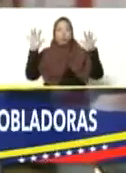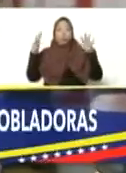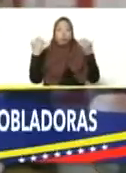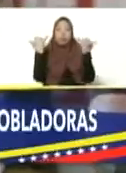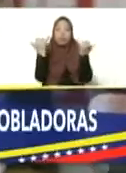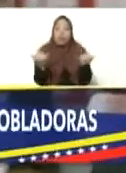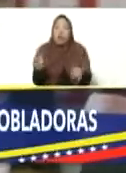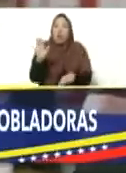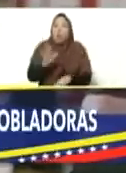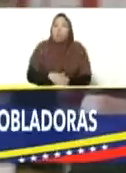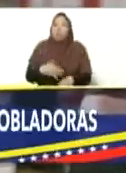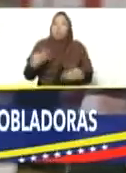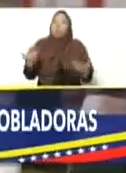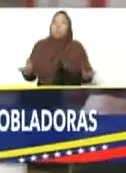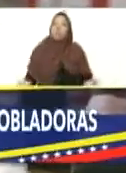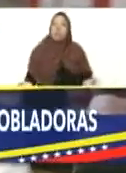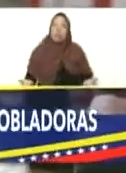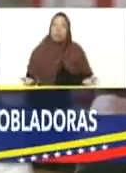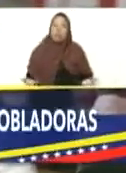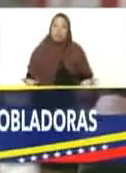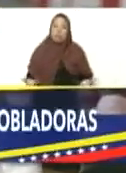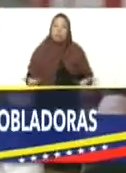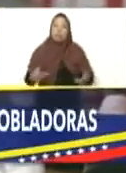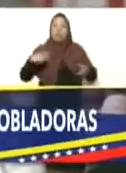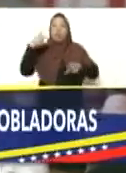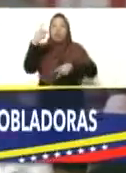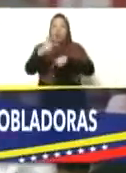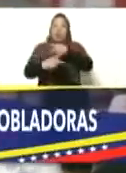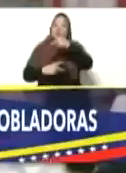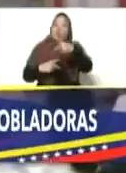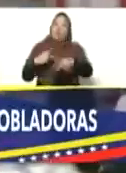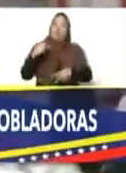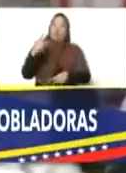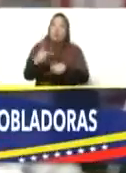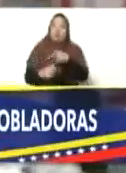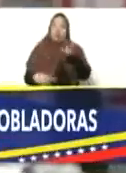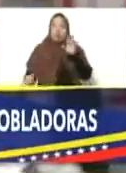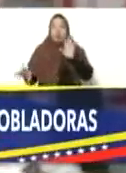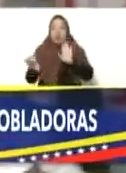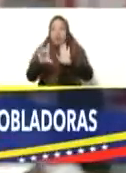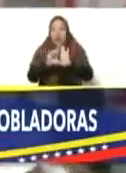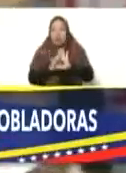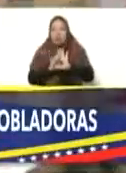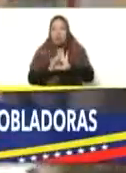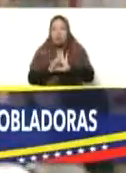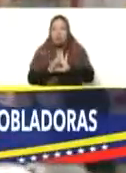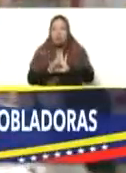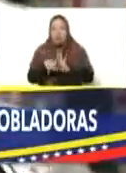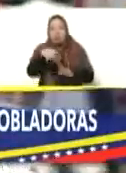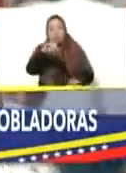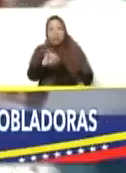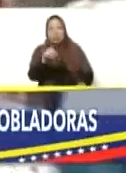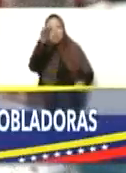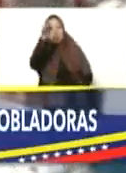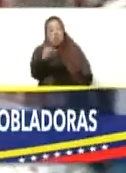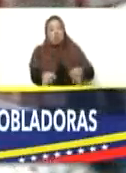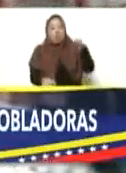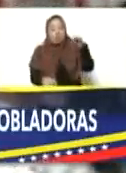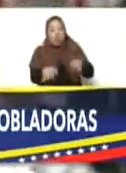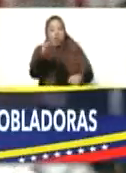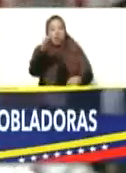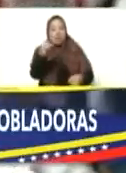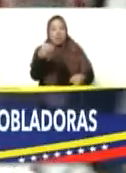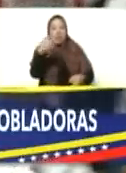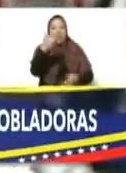por qué porque hay un procedimiento legal ya eso tiene que ir a tribunales tiene que haber una